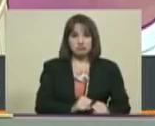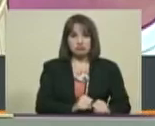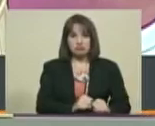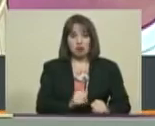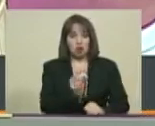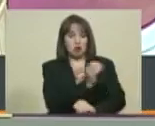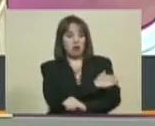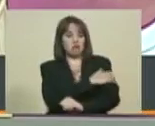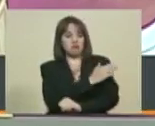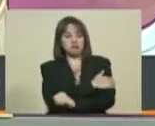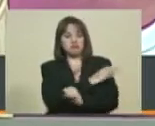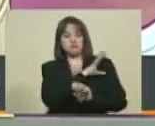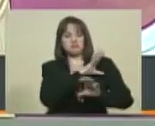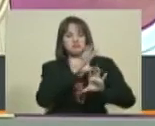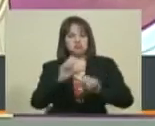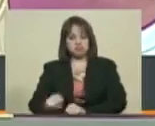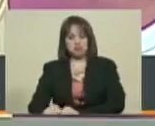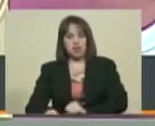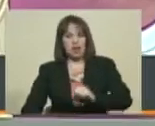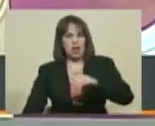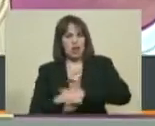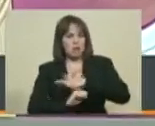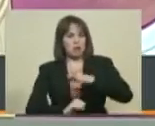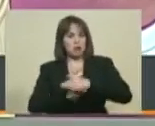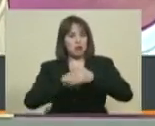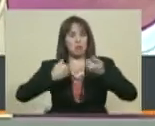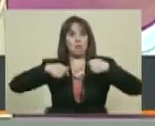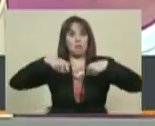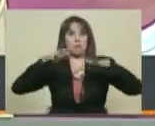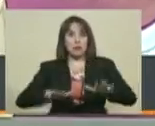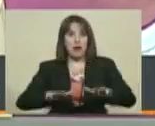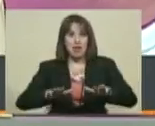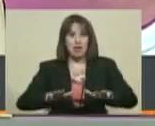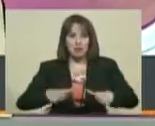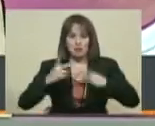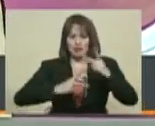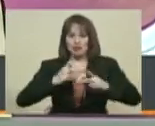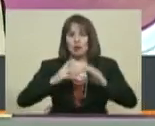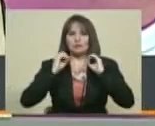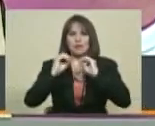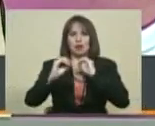internos, saboteó la industria y la paró a cero.